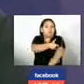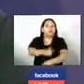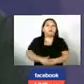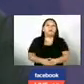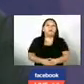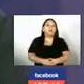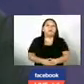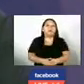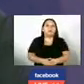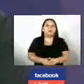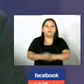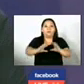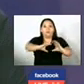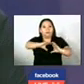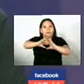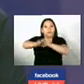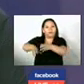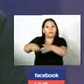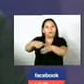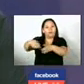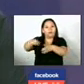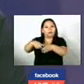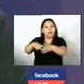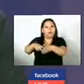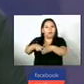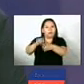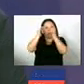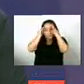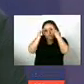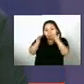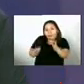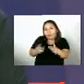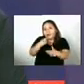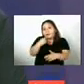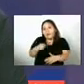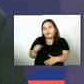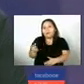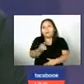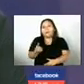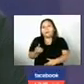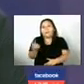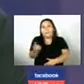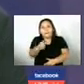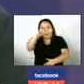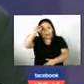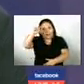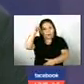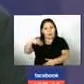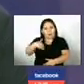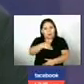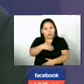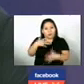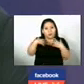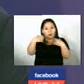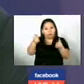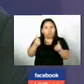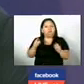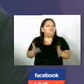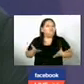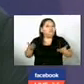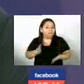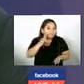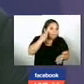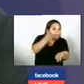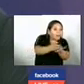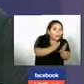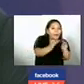otro grupo del primer nivel de atención específicamente de los promotores de salud va a andar en una búsqueda activa